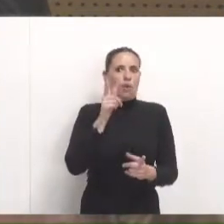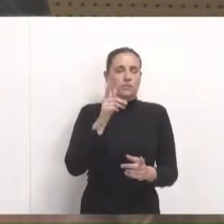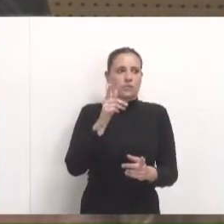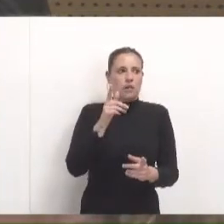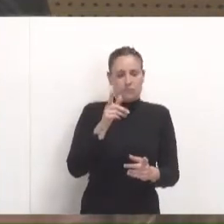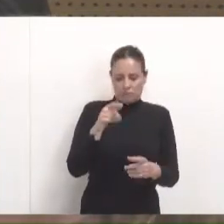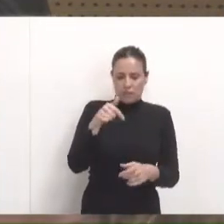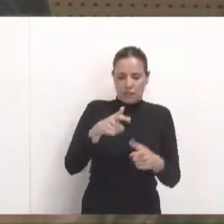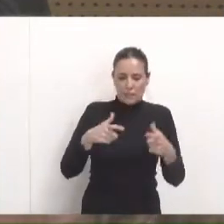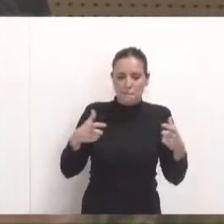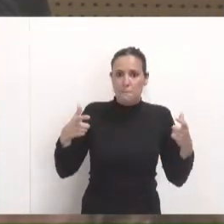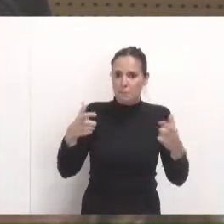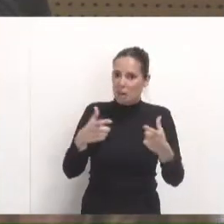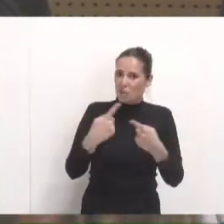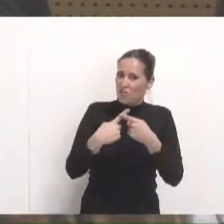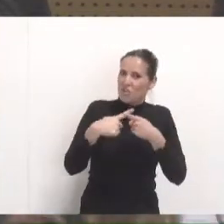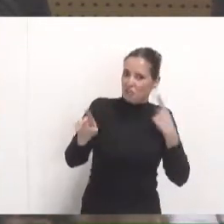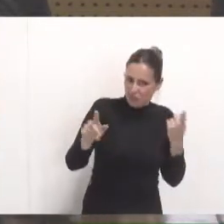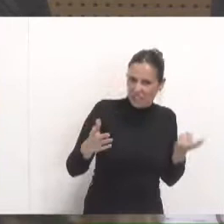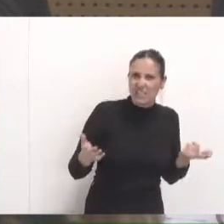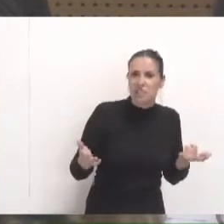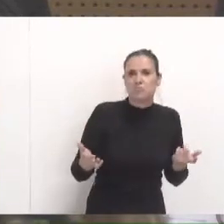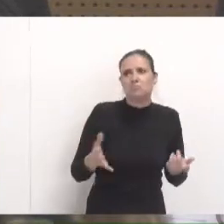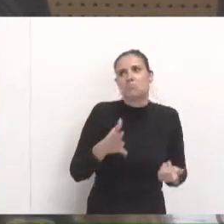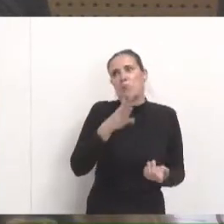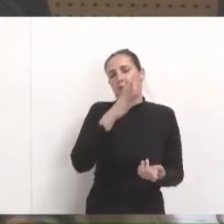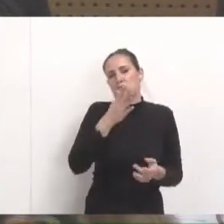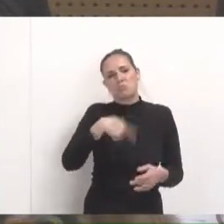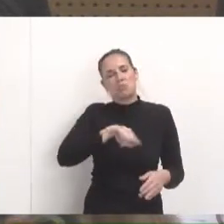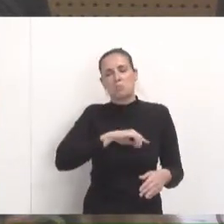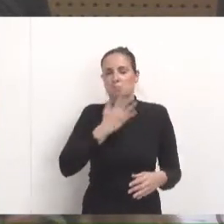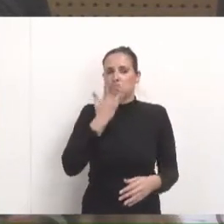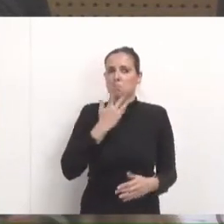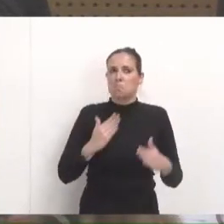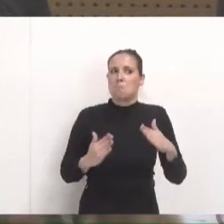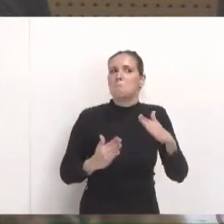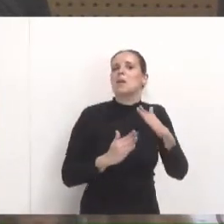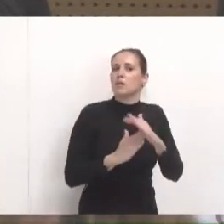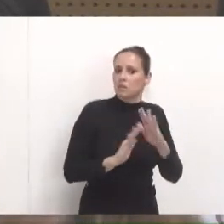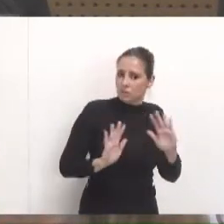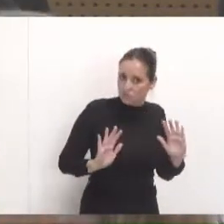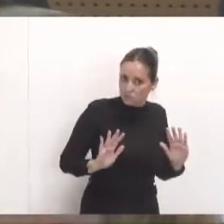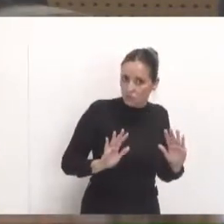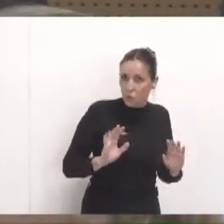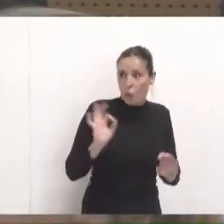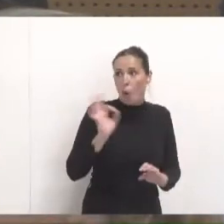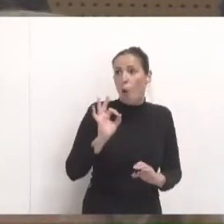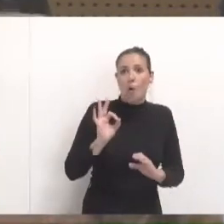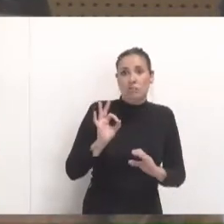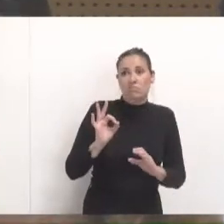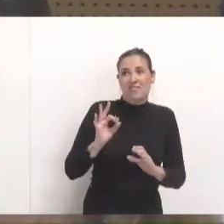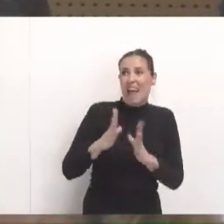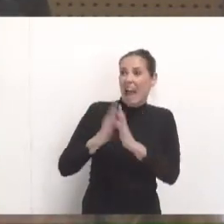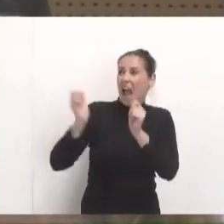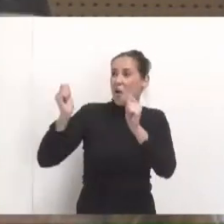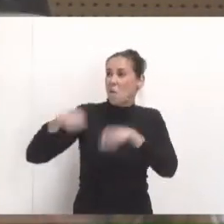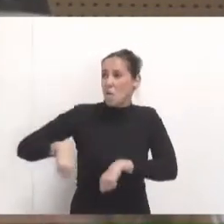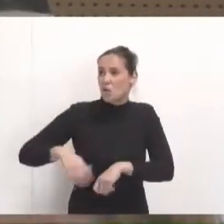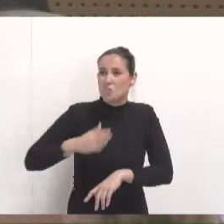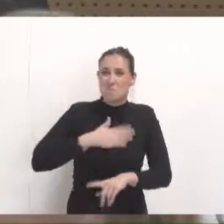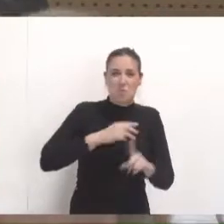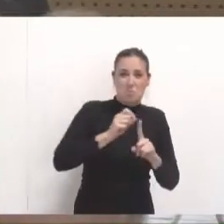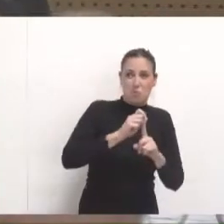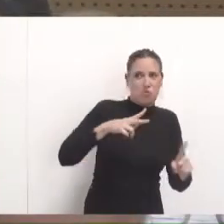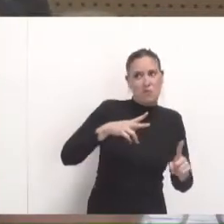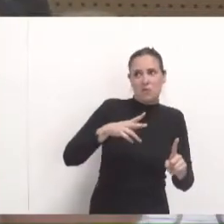pleno y, por tanto, preferimos paralizarla a que, digamos, saliera un acuerdo que desde nuestro punto de vista no